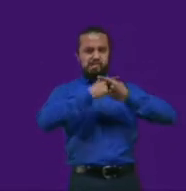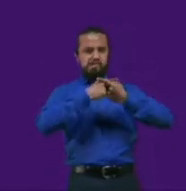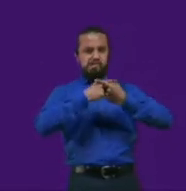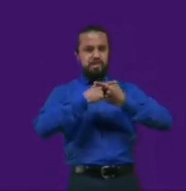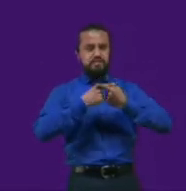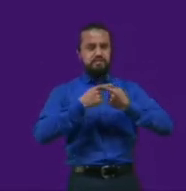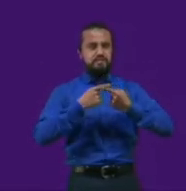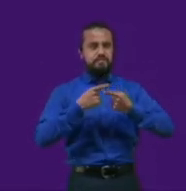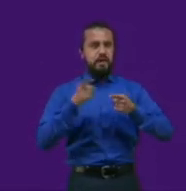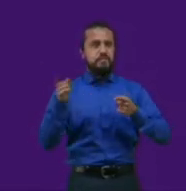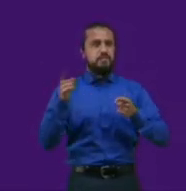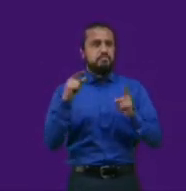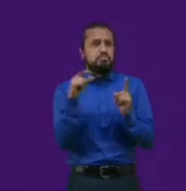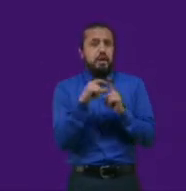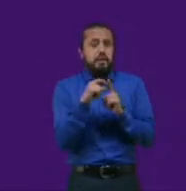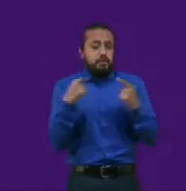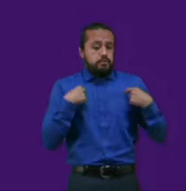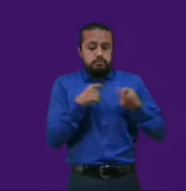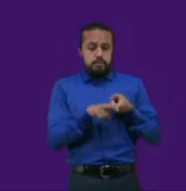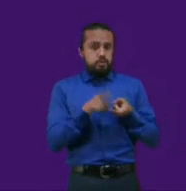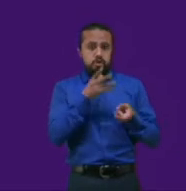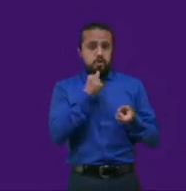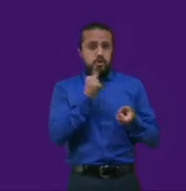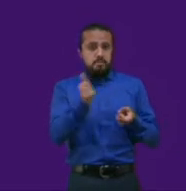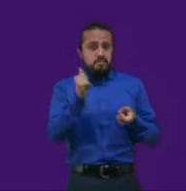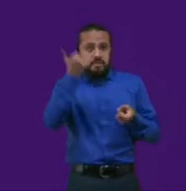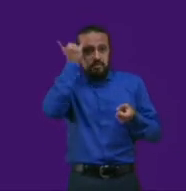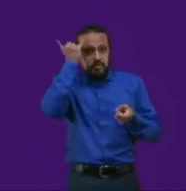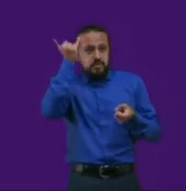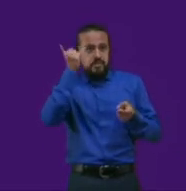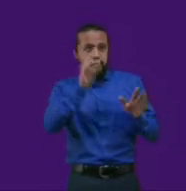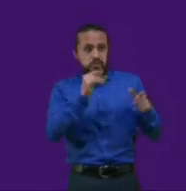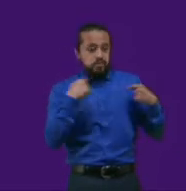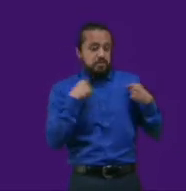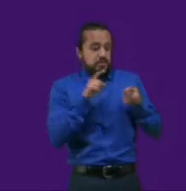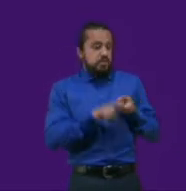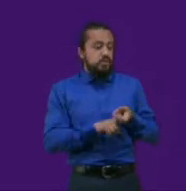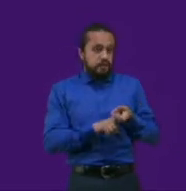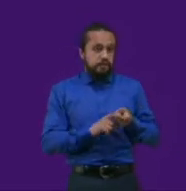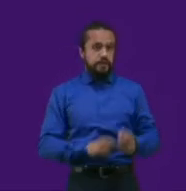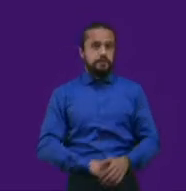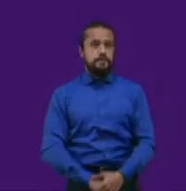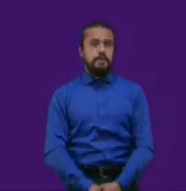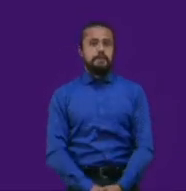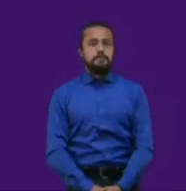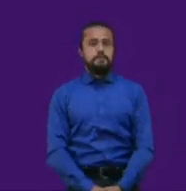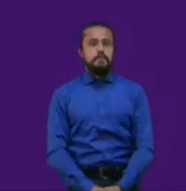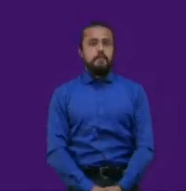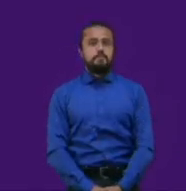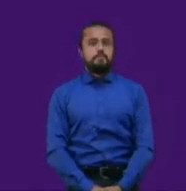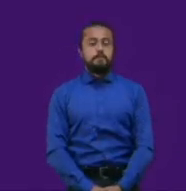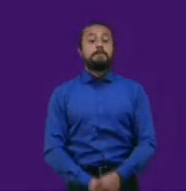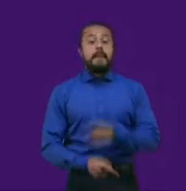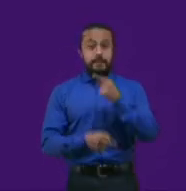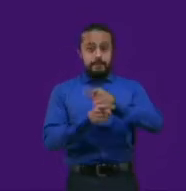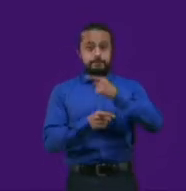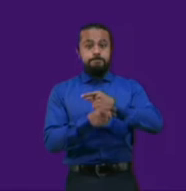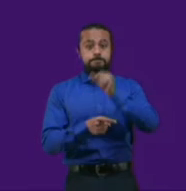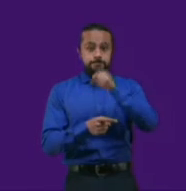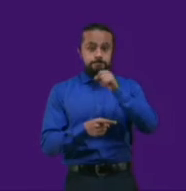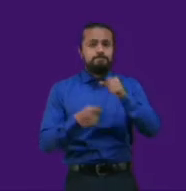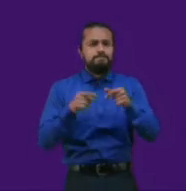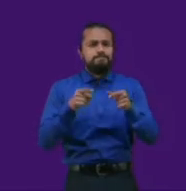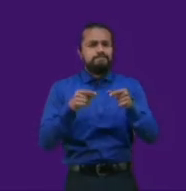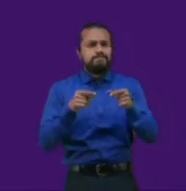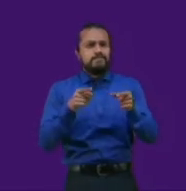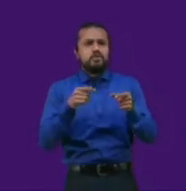una palabra que no existe en español, o sea, se la inventaron los españoles. Sí, exacto. Y entonces trate de explicar qué es